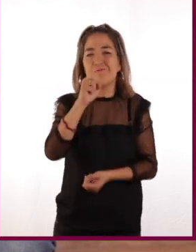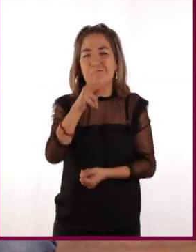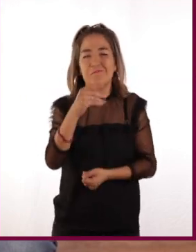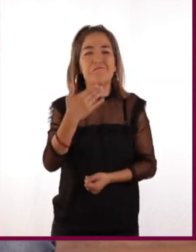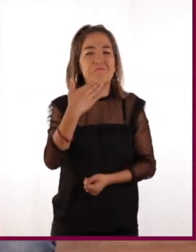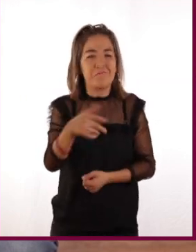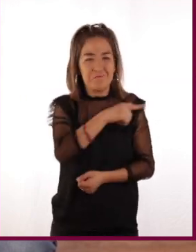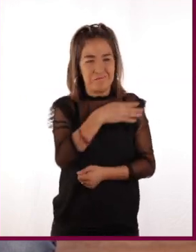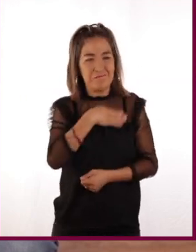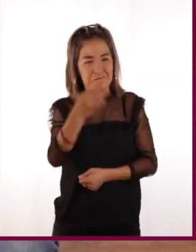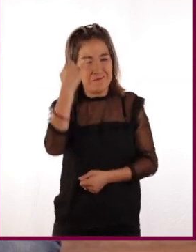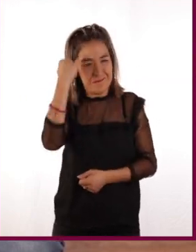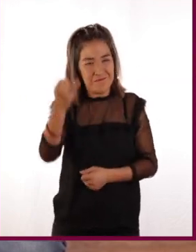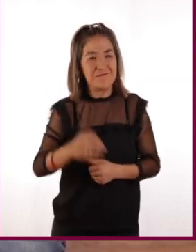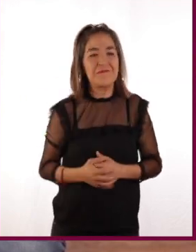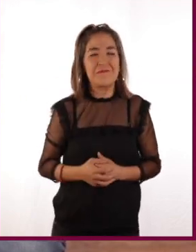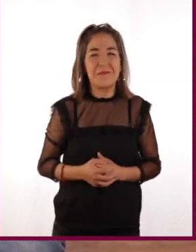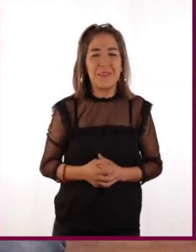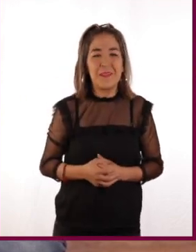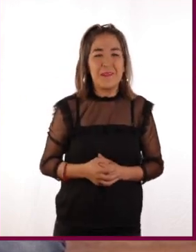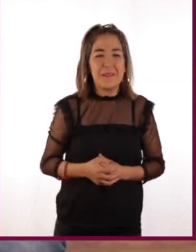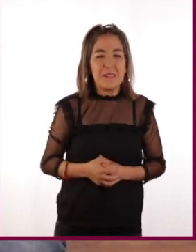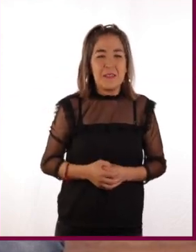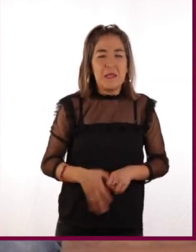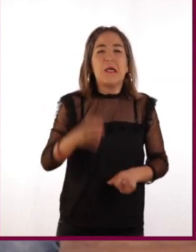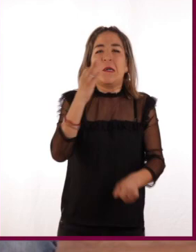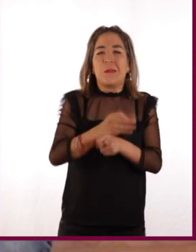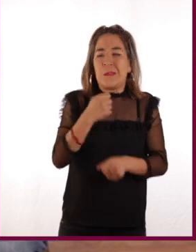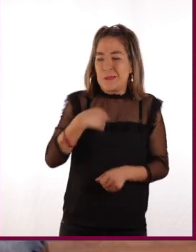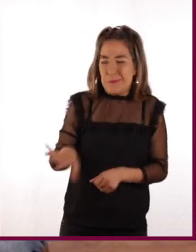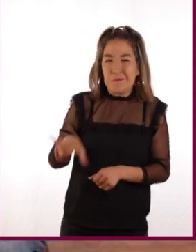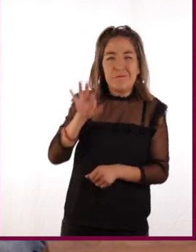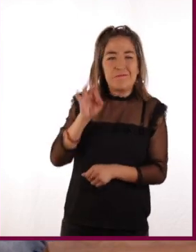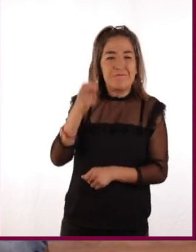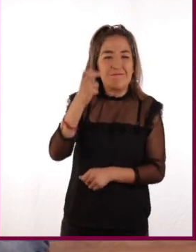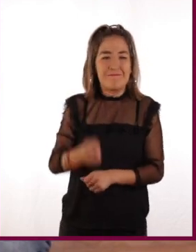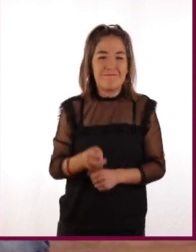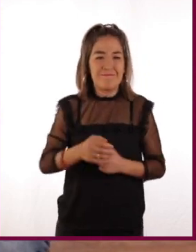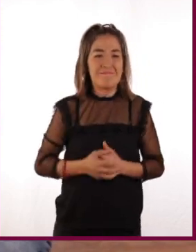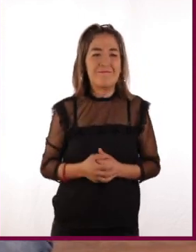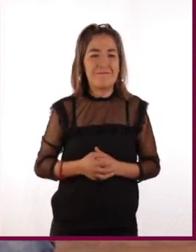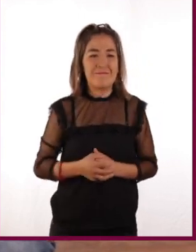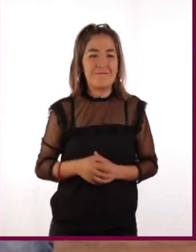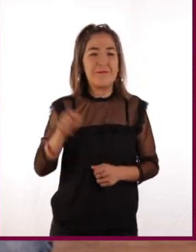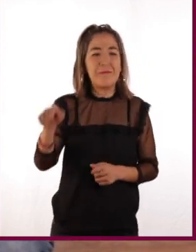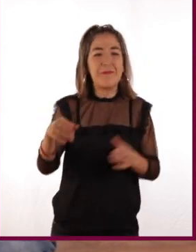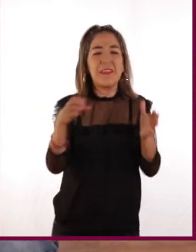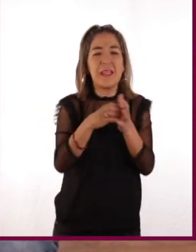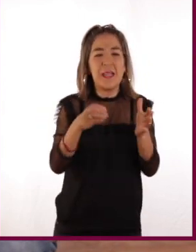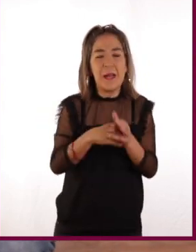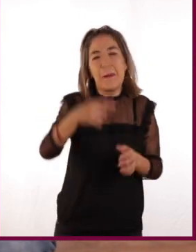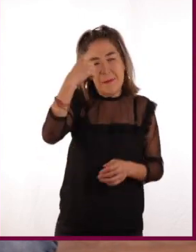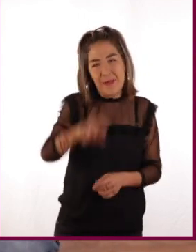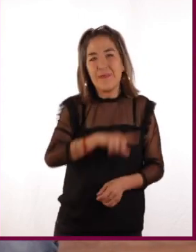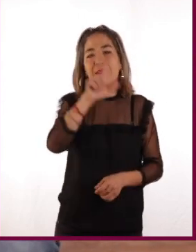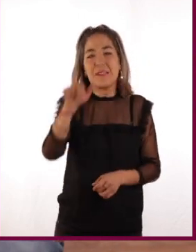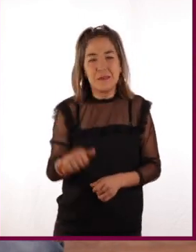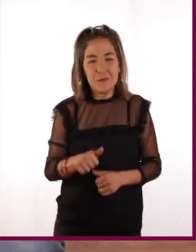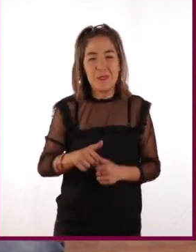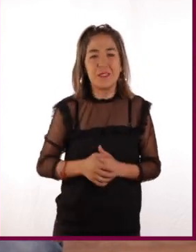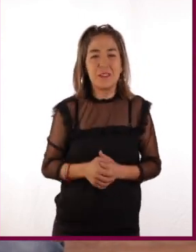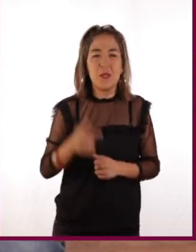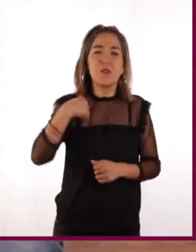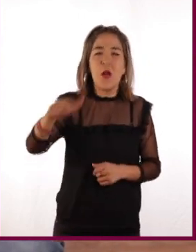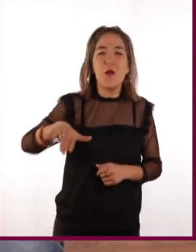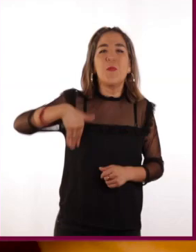ejemplo. Ok. ¿Sí? Qué buena idea, mi hermana, sí. Yo creo que elegiré esta caja para luego